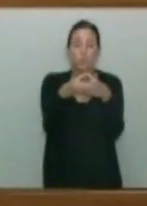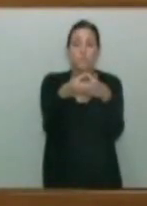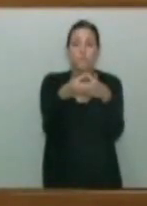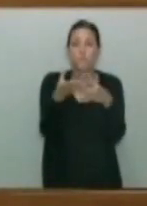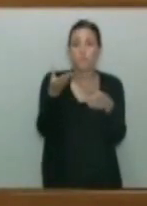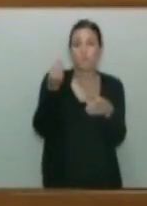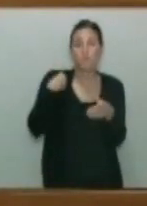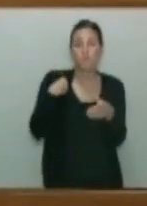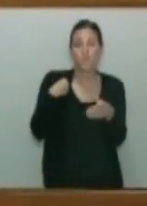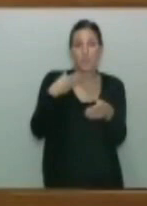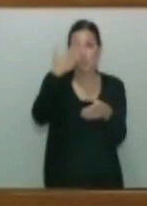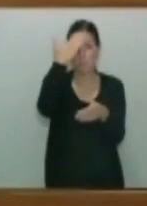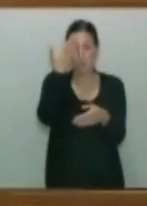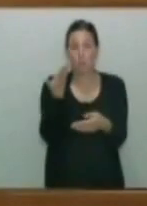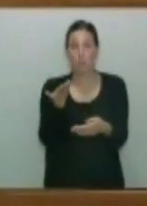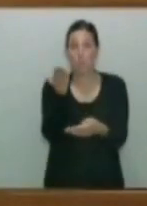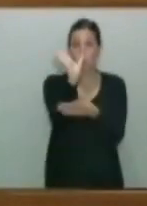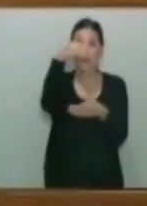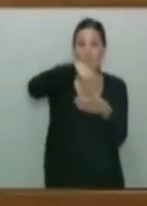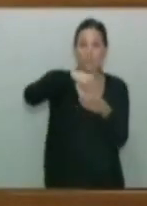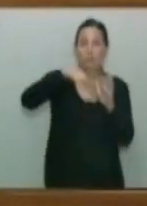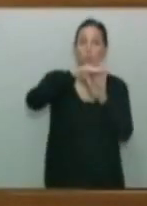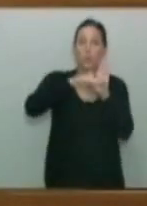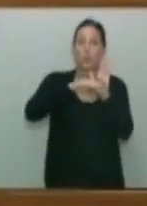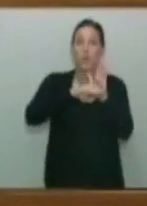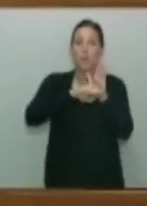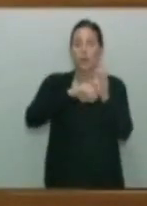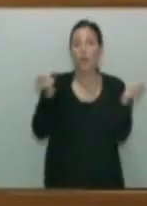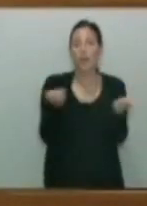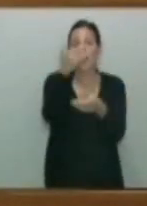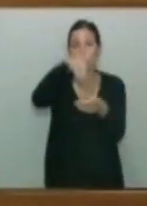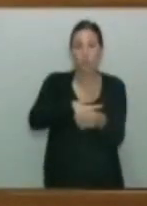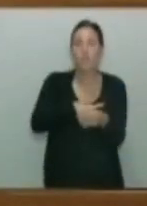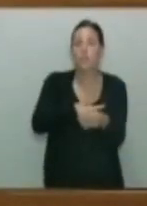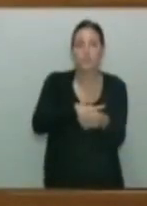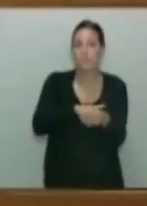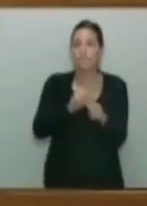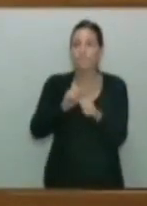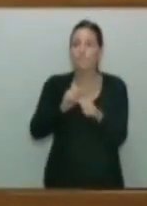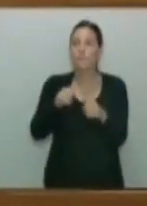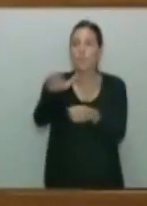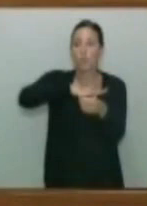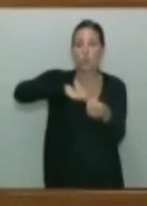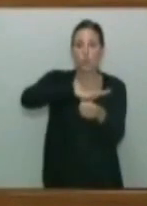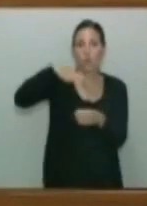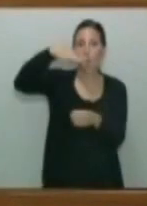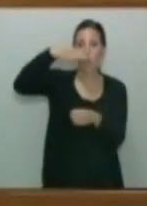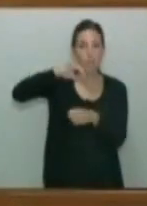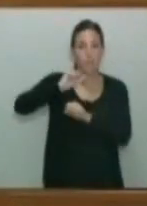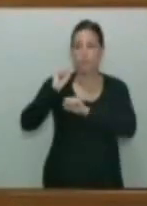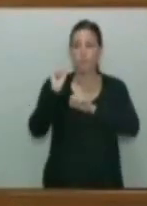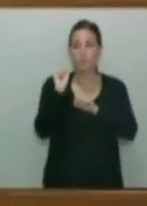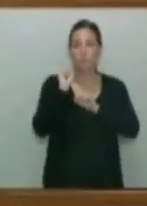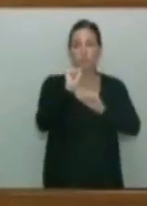principal propuesta que llevábamos en nuestro programa electoral, que era la circunscripción única. Hemos renunciado a esto. Para algunas personas no ha sido